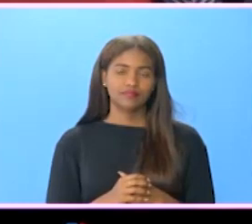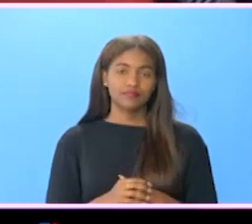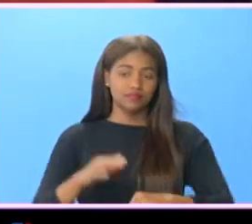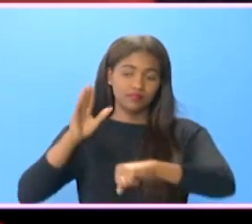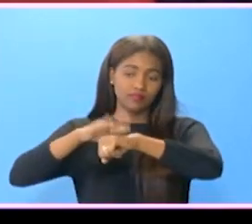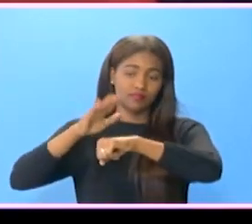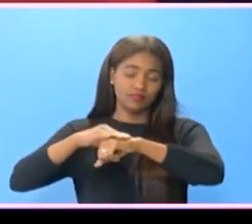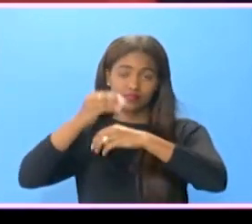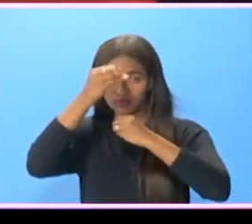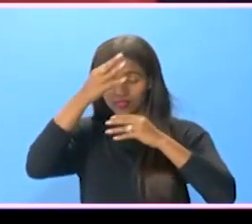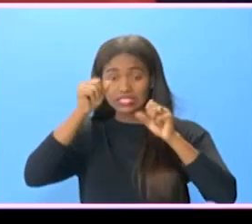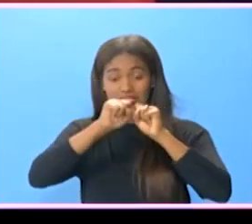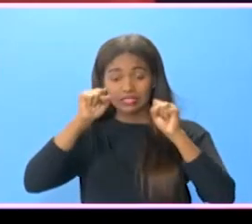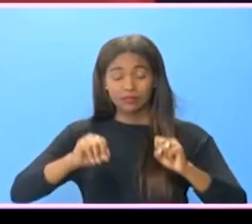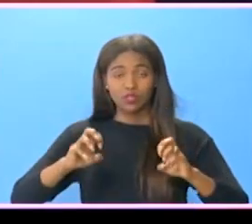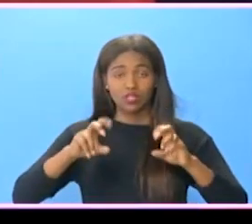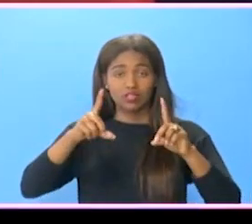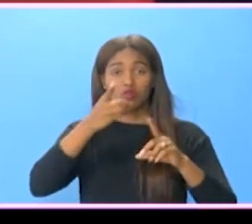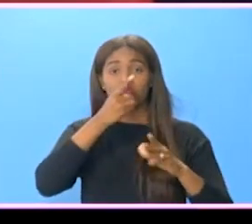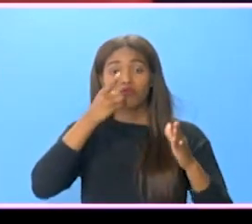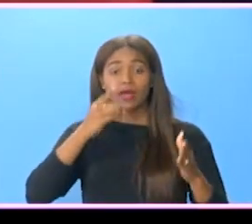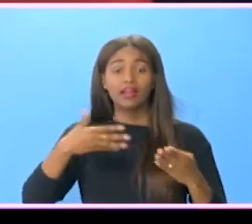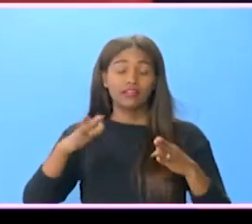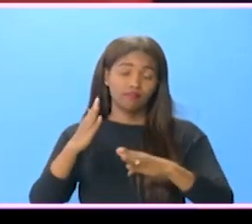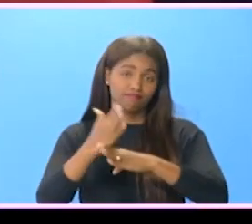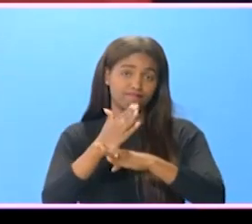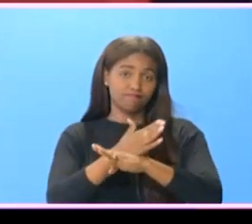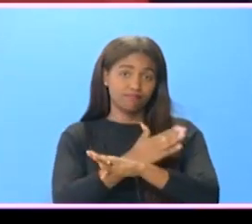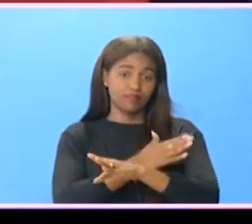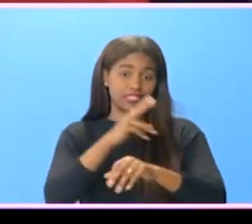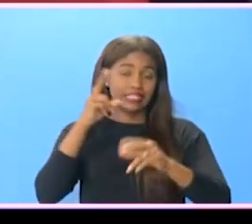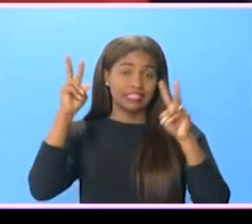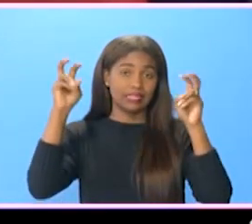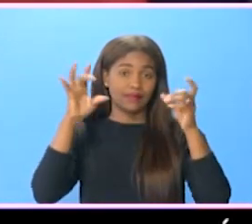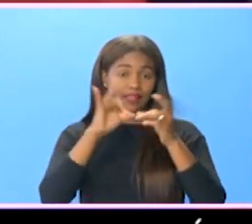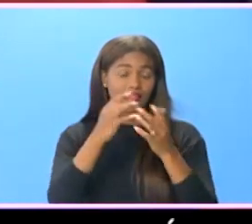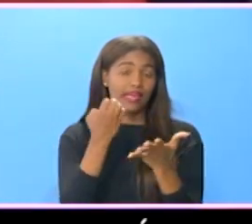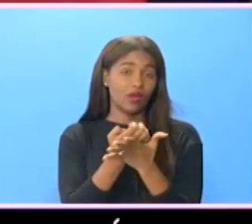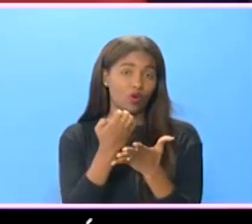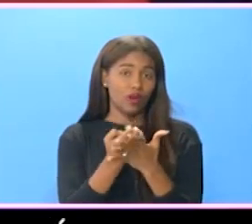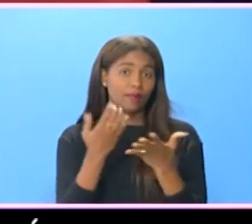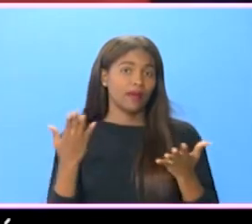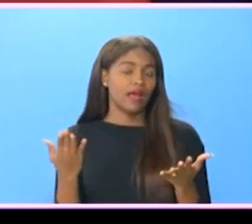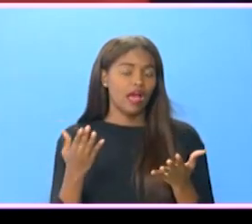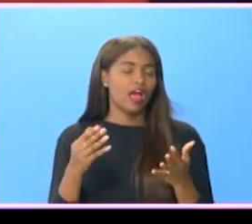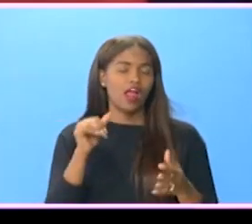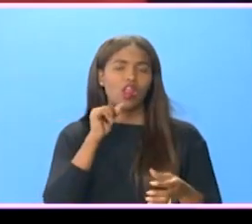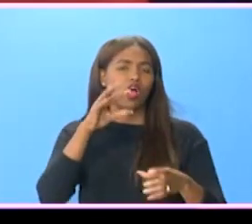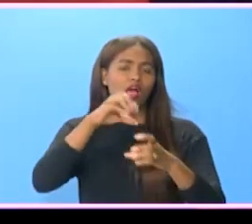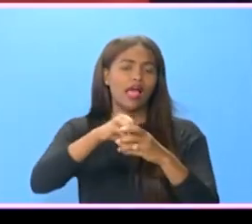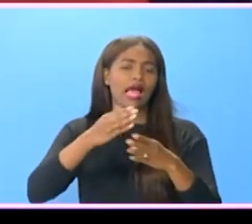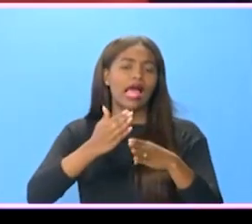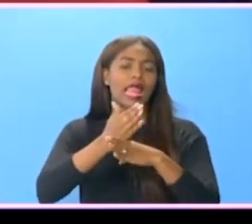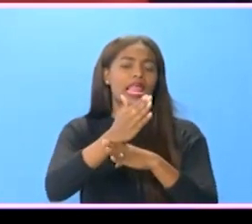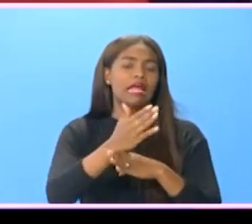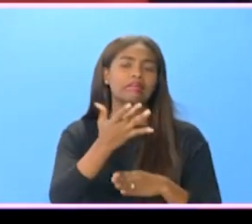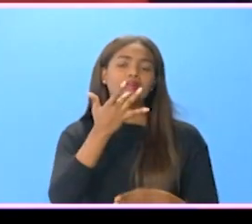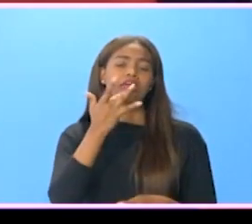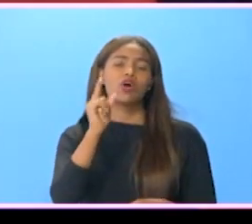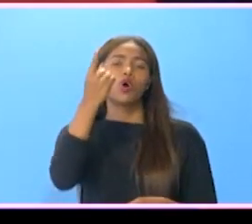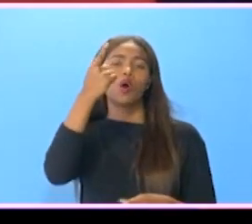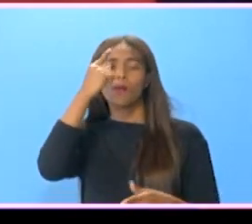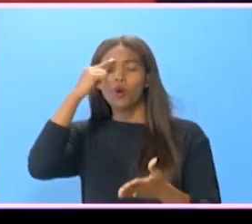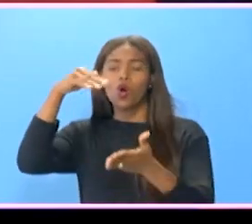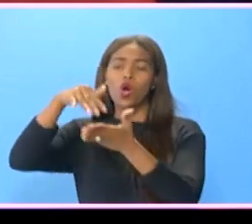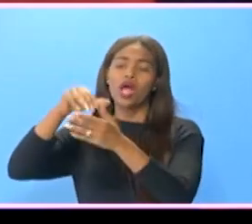aunque el sistema educativo dominicano ha mejorado en cuestiones económicas, que no entren a la carrera simplemente por esa parte,